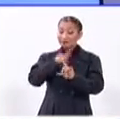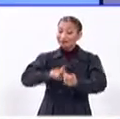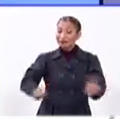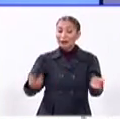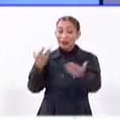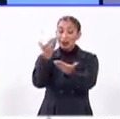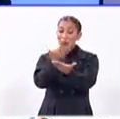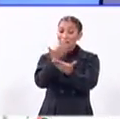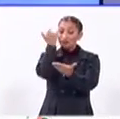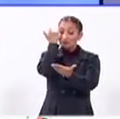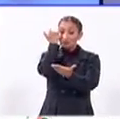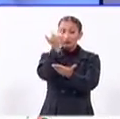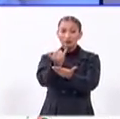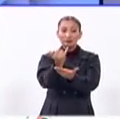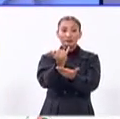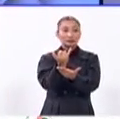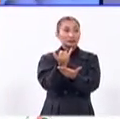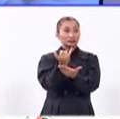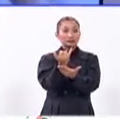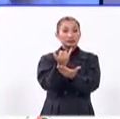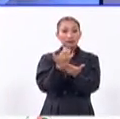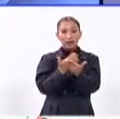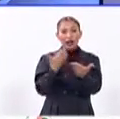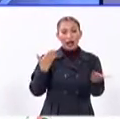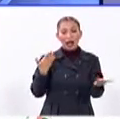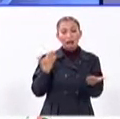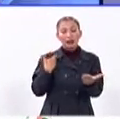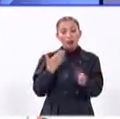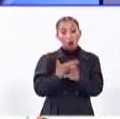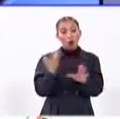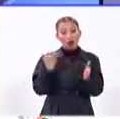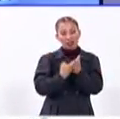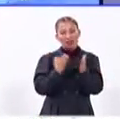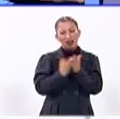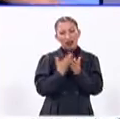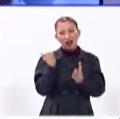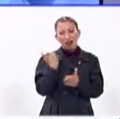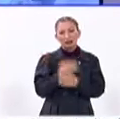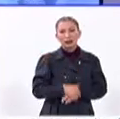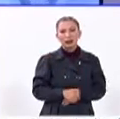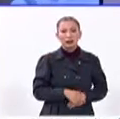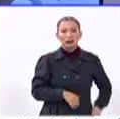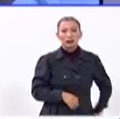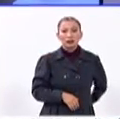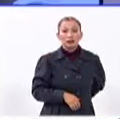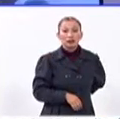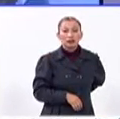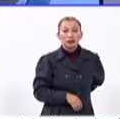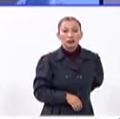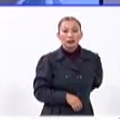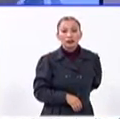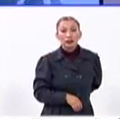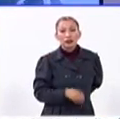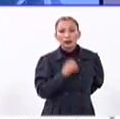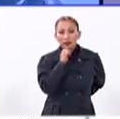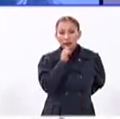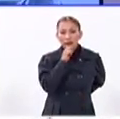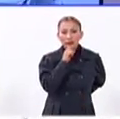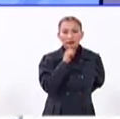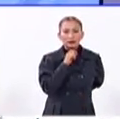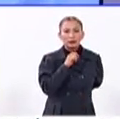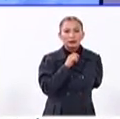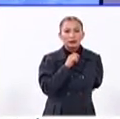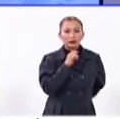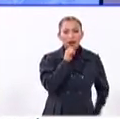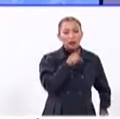nueva postura que en su momento fue muy criticada, incluso censurada por parte